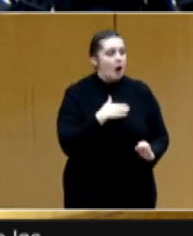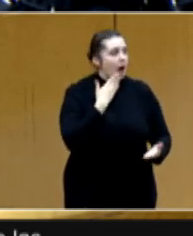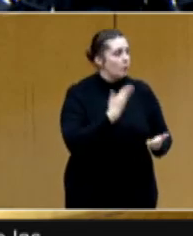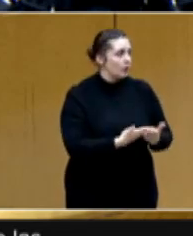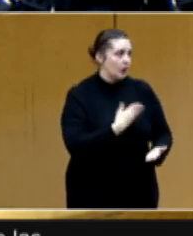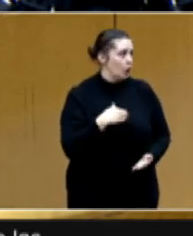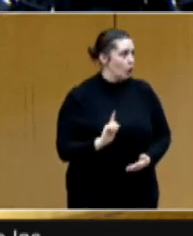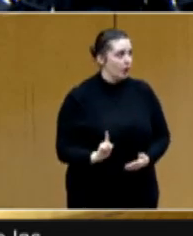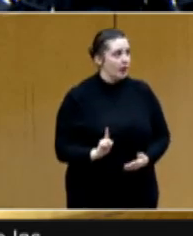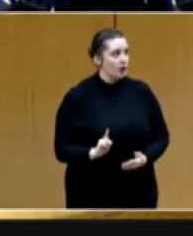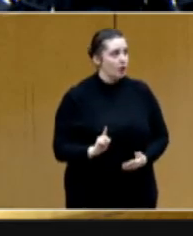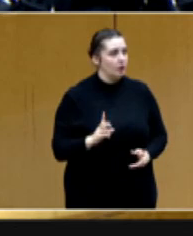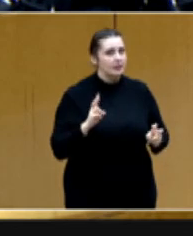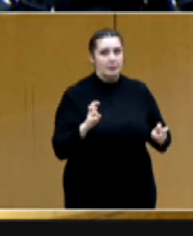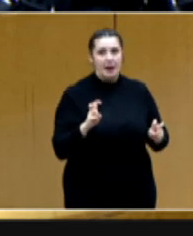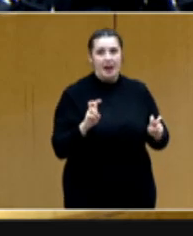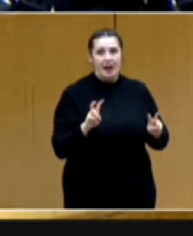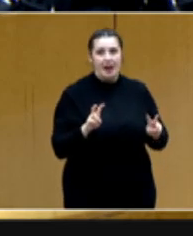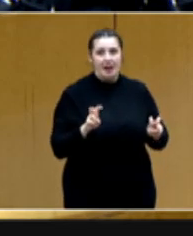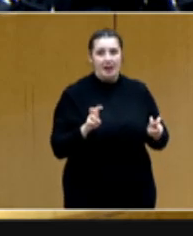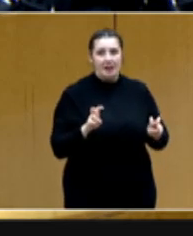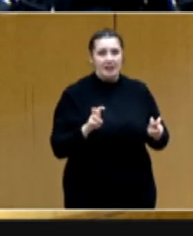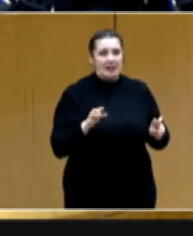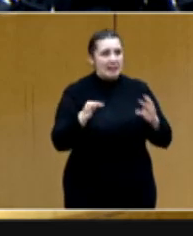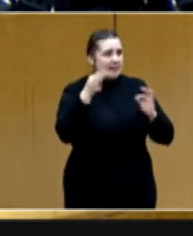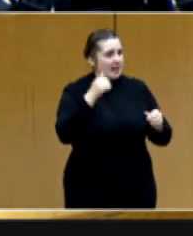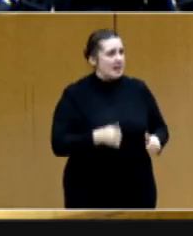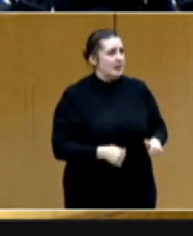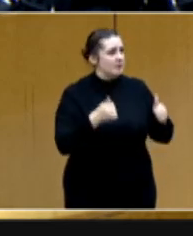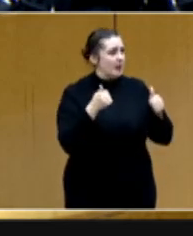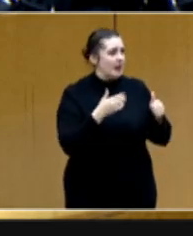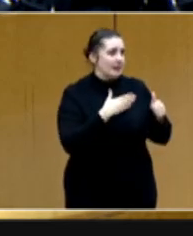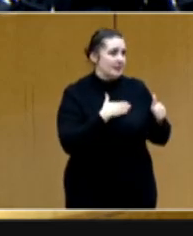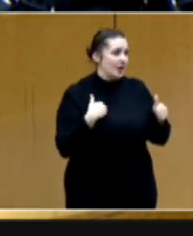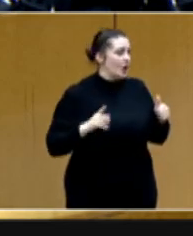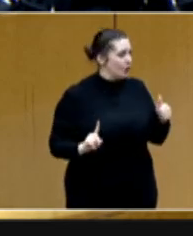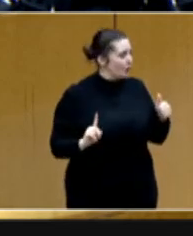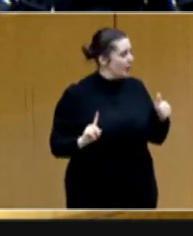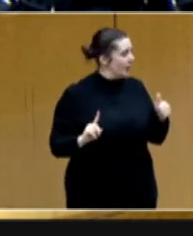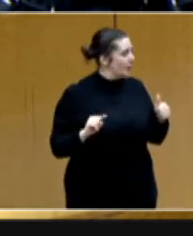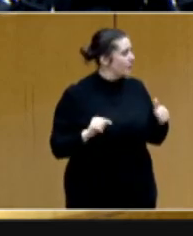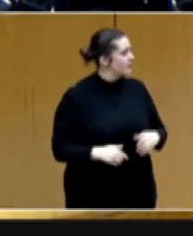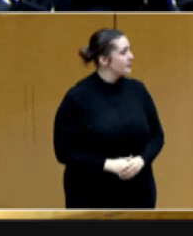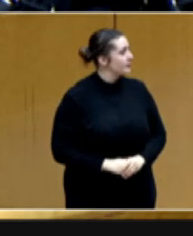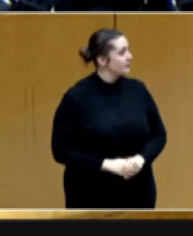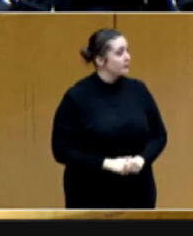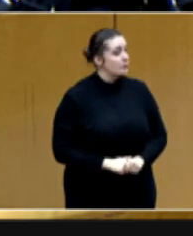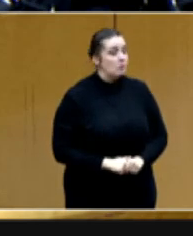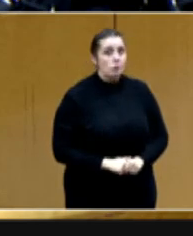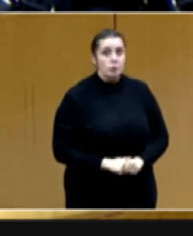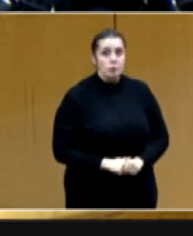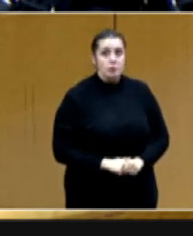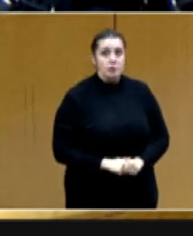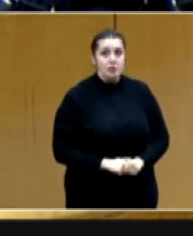con muchos más por menores de esta adaptación que estamos llegando y en cuanto a las